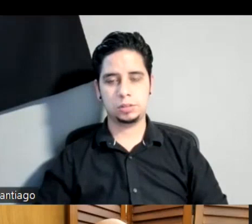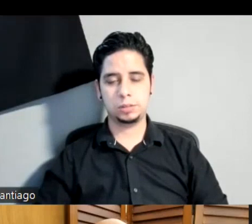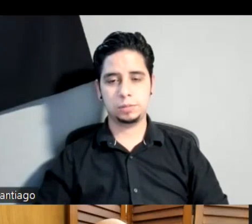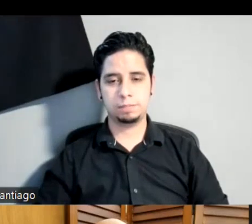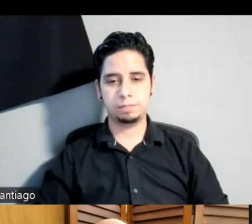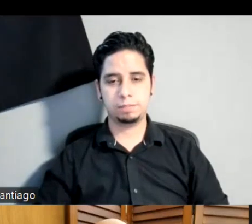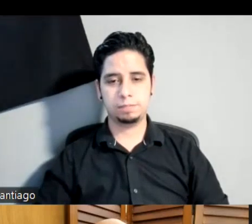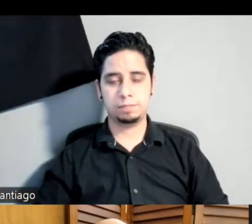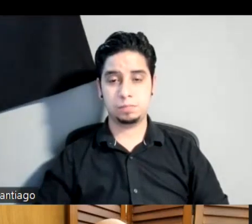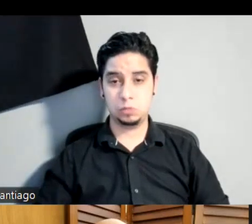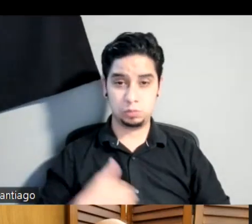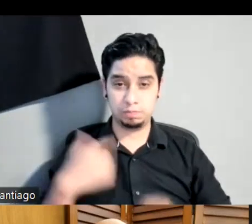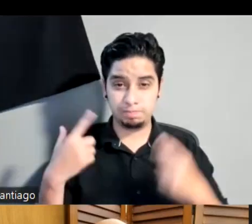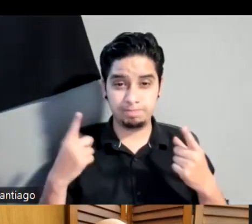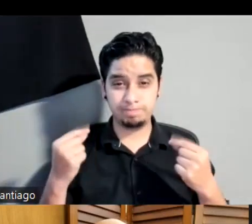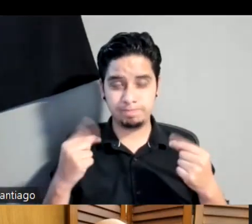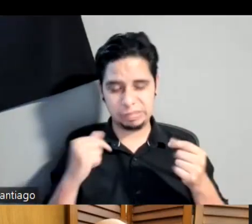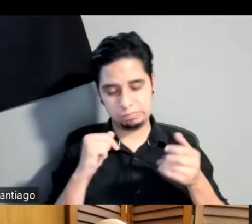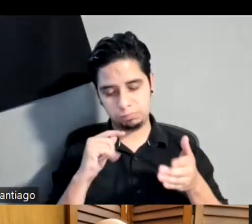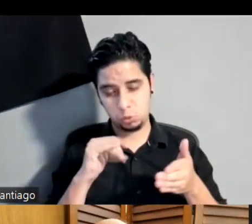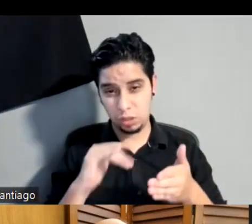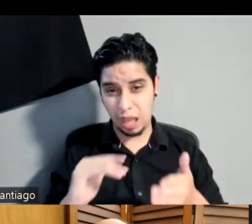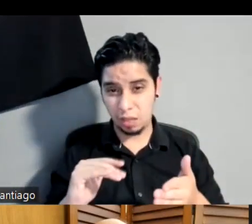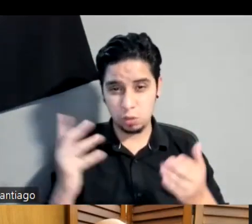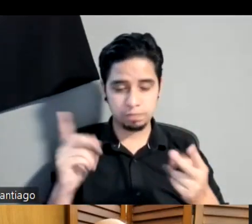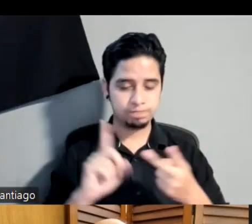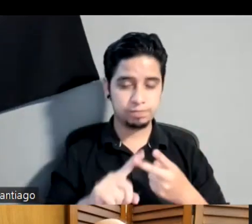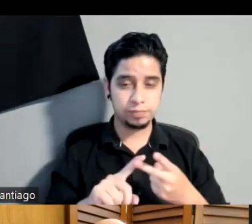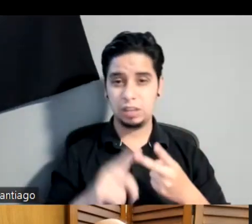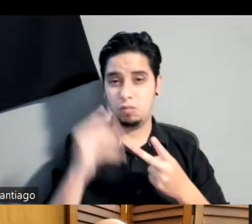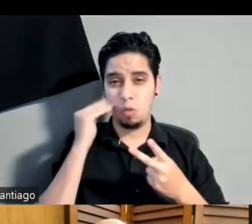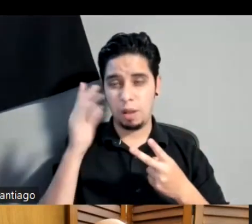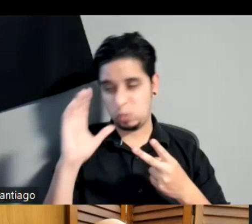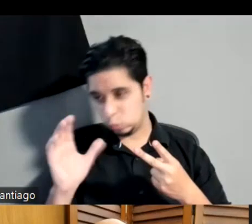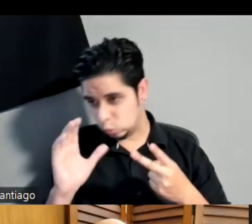Pues estudiando, buscando la información,